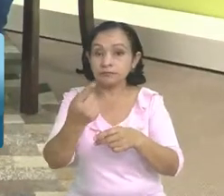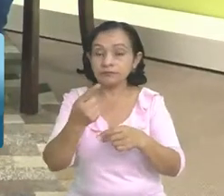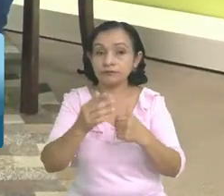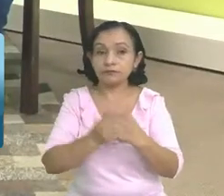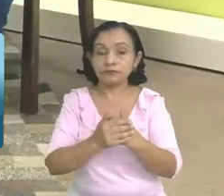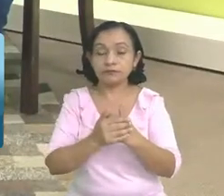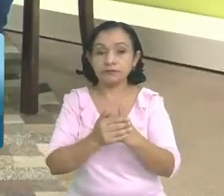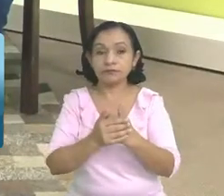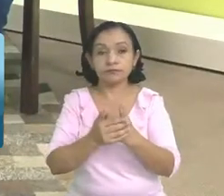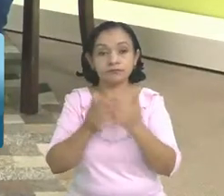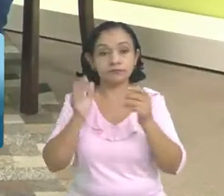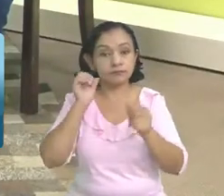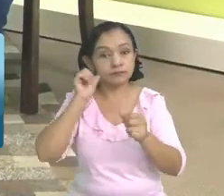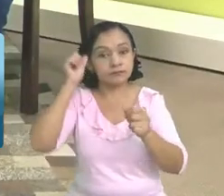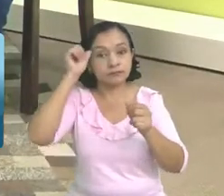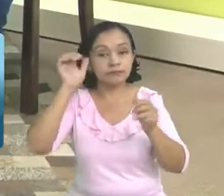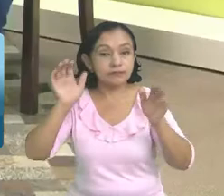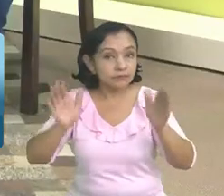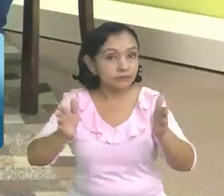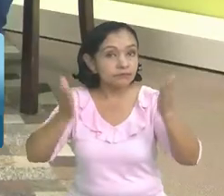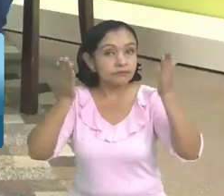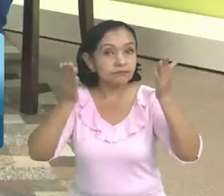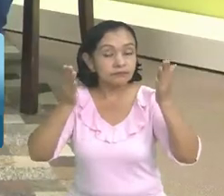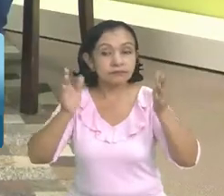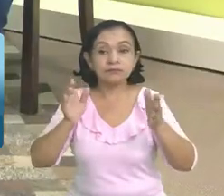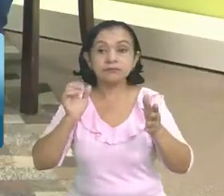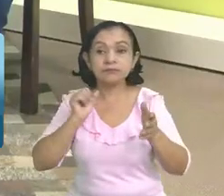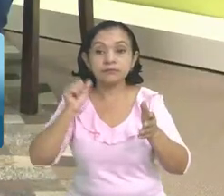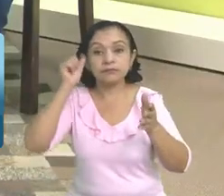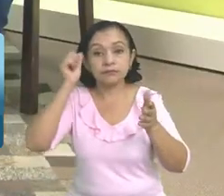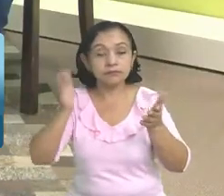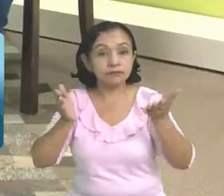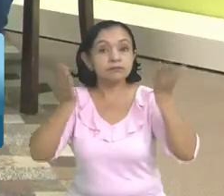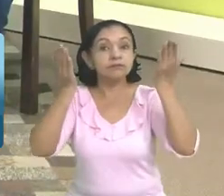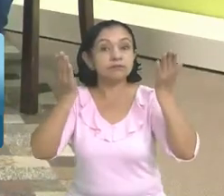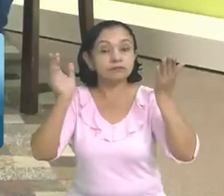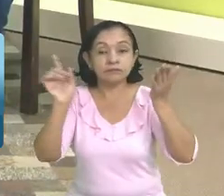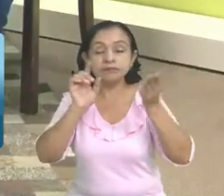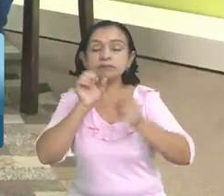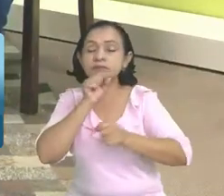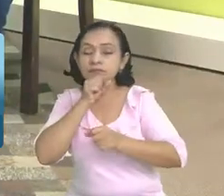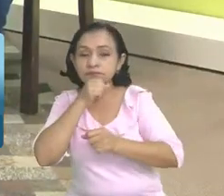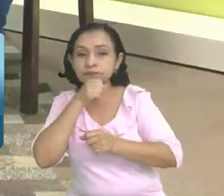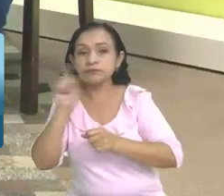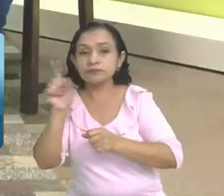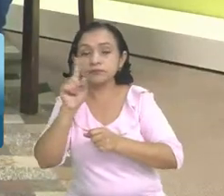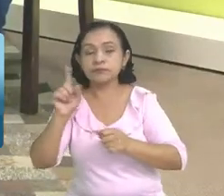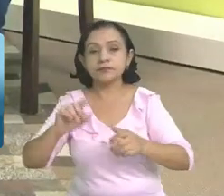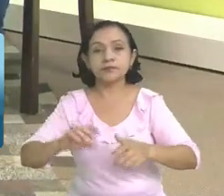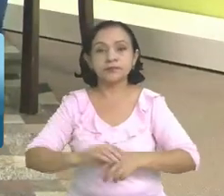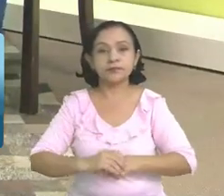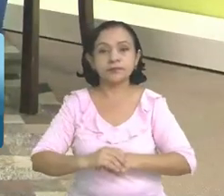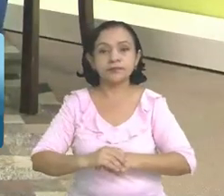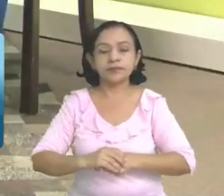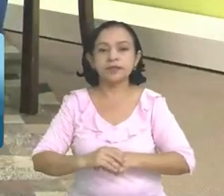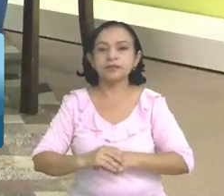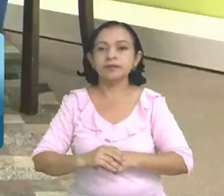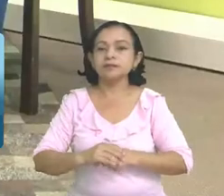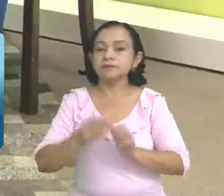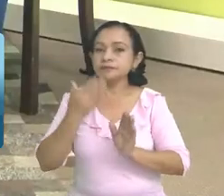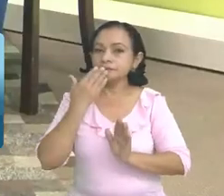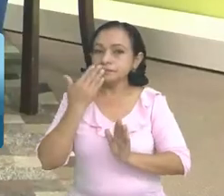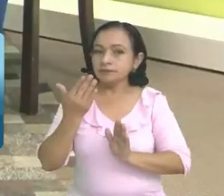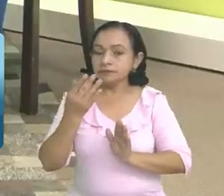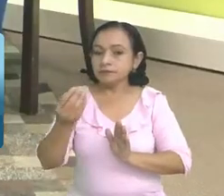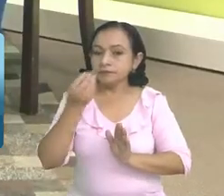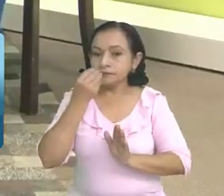estamos asociados a adultos mayores, sino también a jóvenes, ¿verdad?, que pueden tener esta enfermedad, cualquier enfermedad crónica. Bueno, la